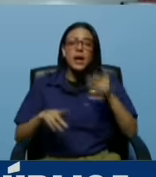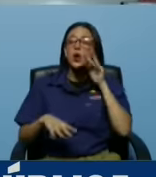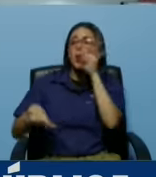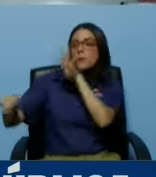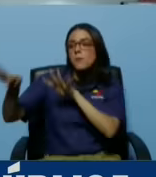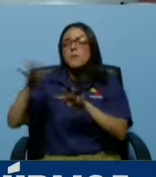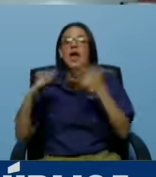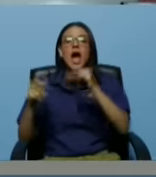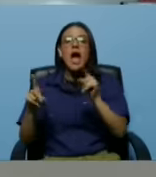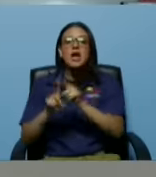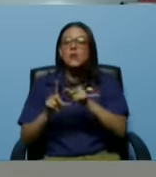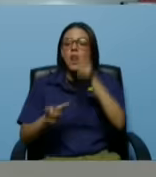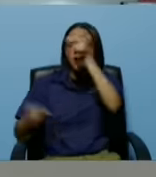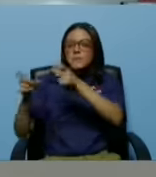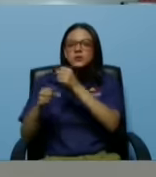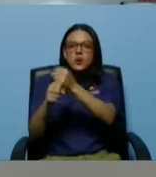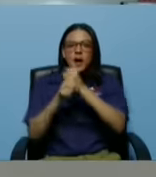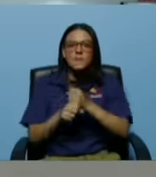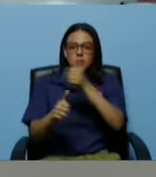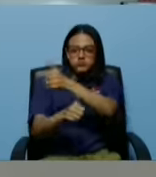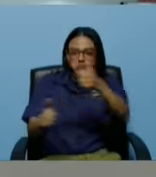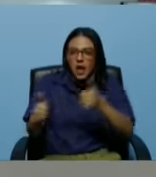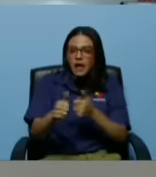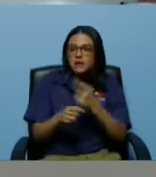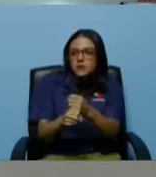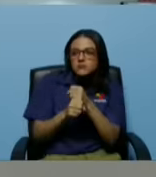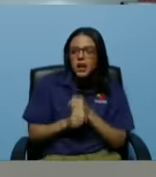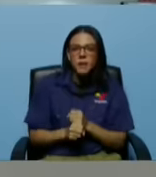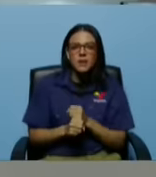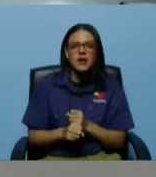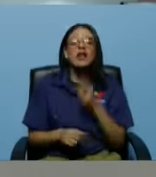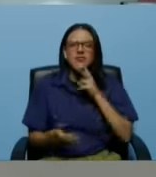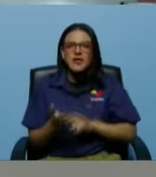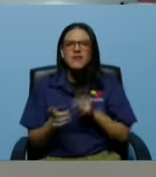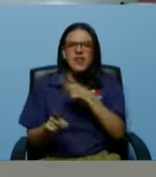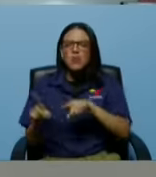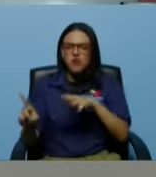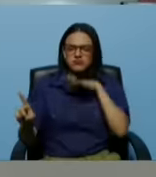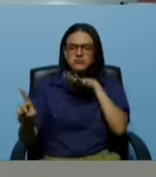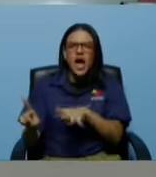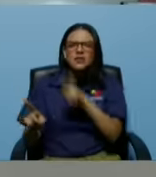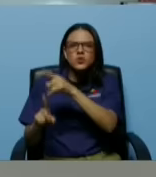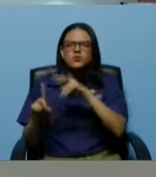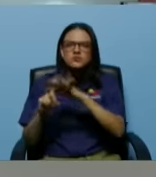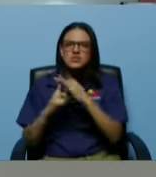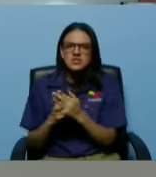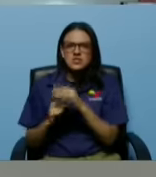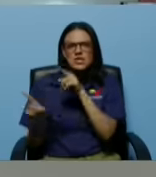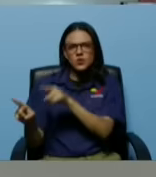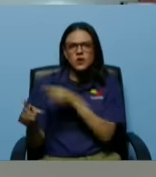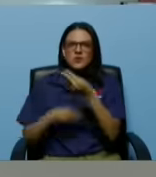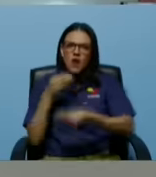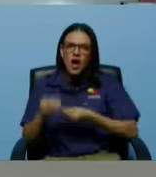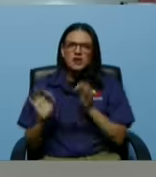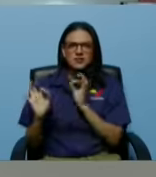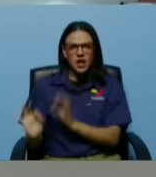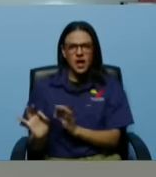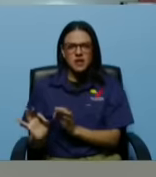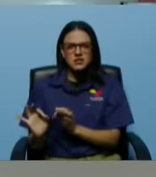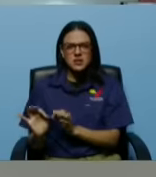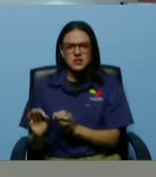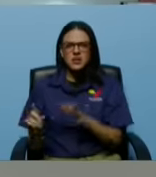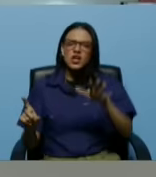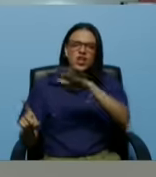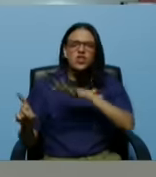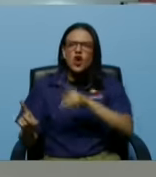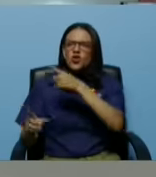bastidores. Realmente aborrecible, repugnante, a dónde esta